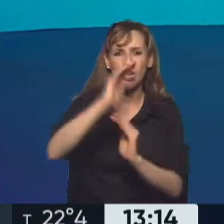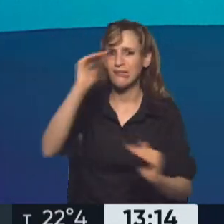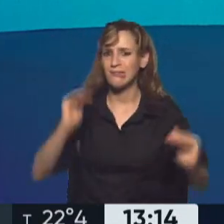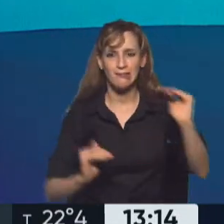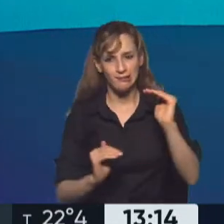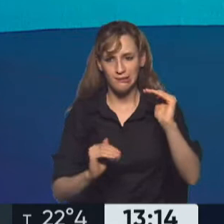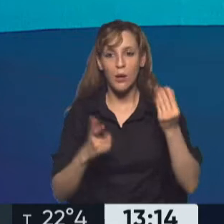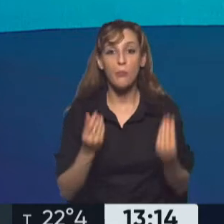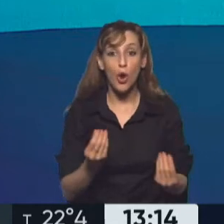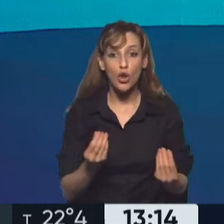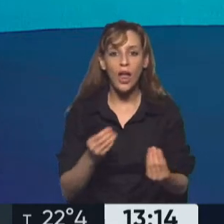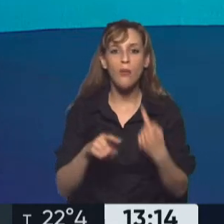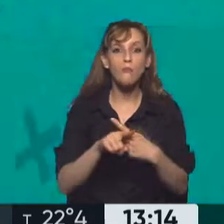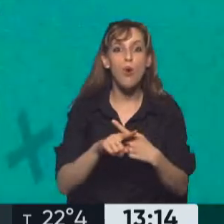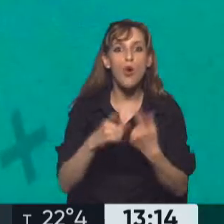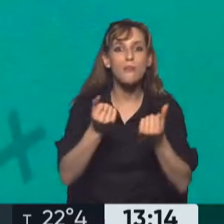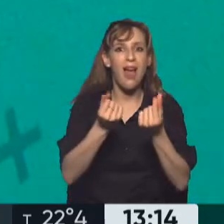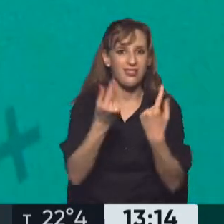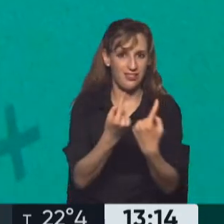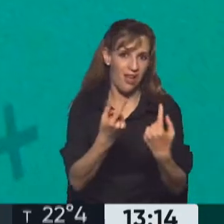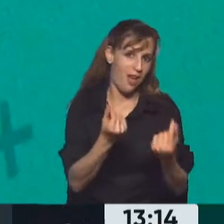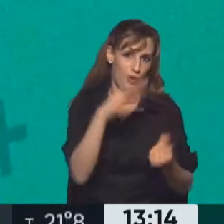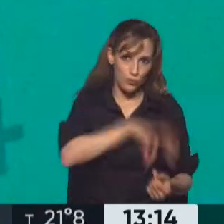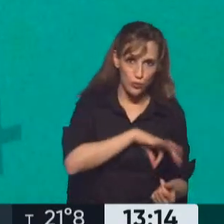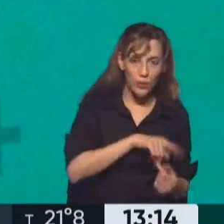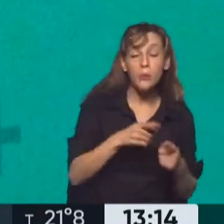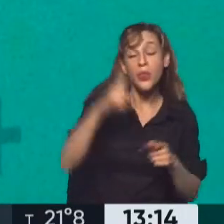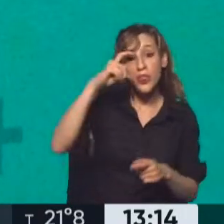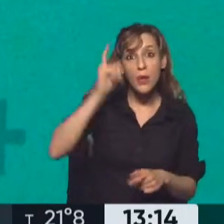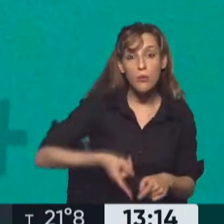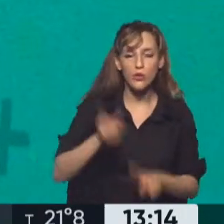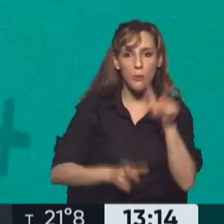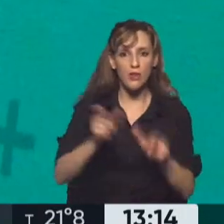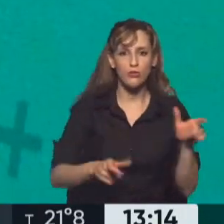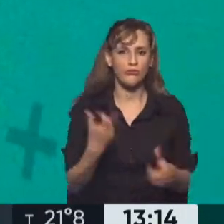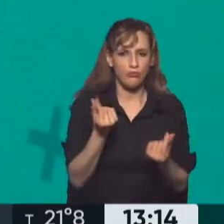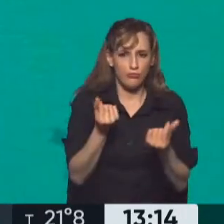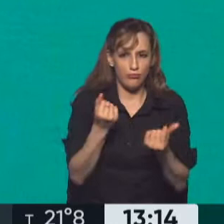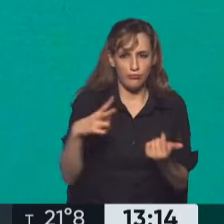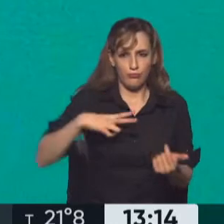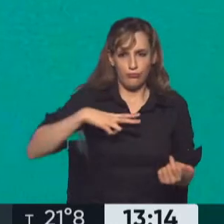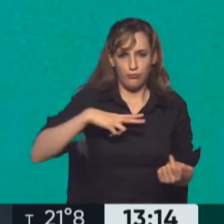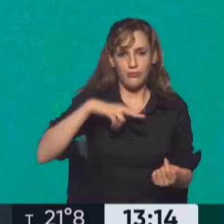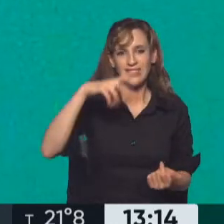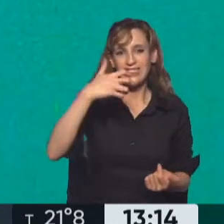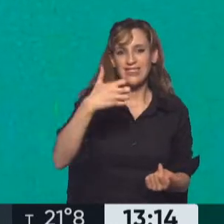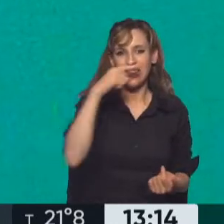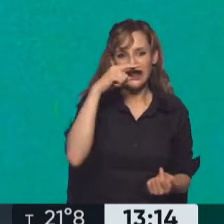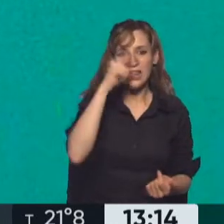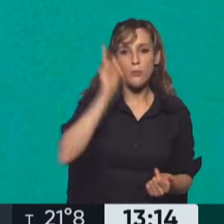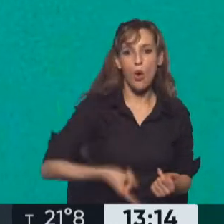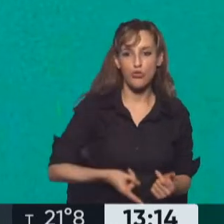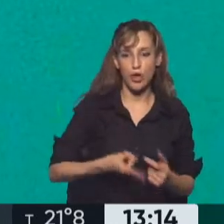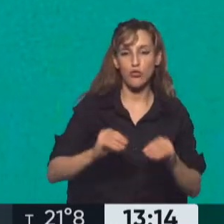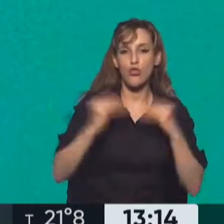¿En qué? En materia de riqueza. El 10% más rico de la población tiene el 77% de la riqueza, ¿no? Cuando contamos